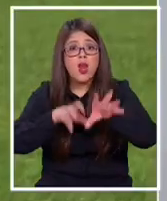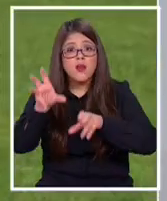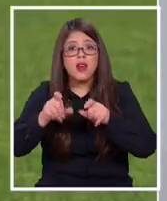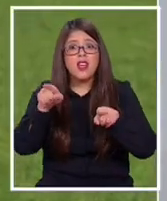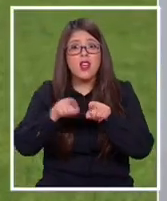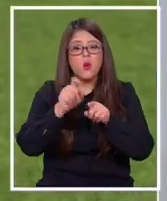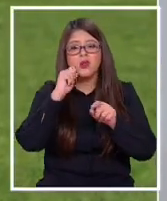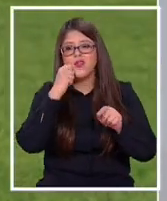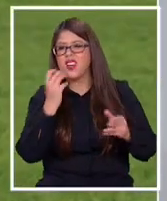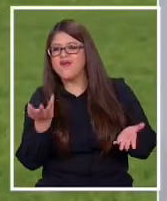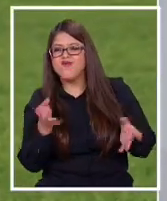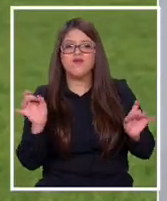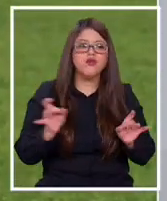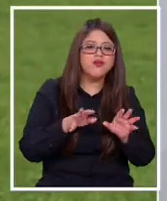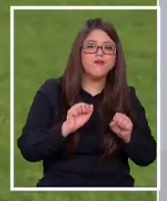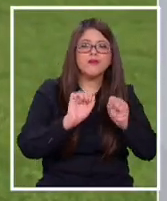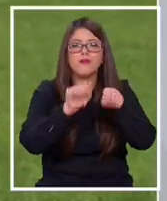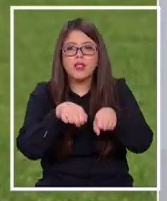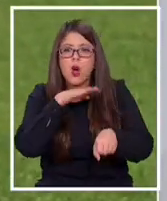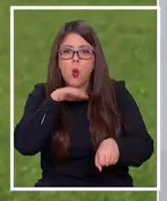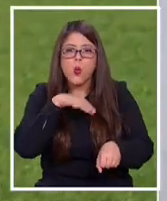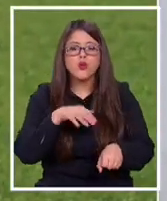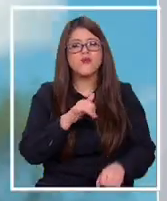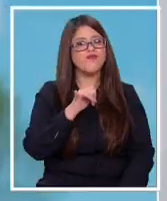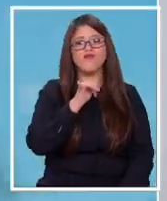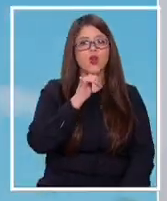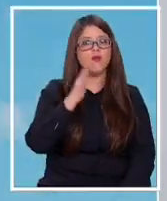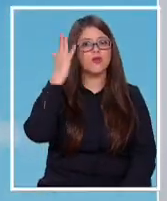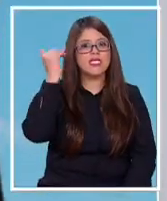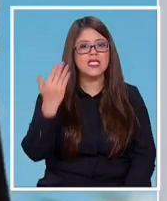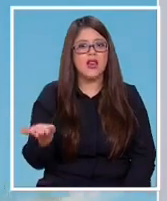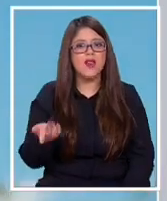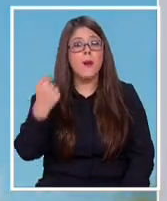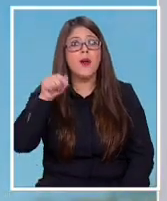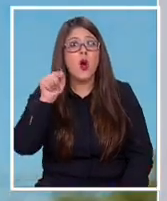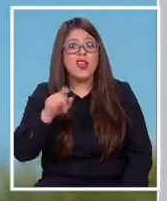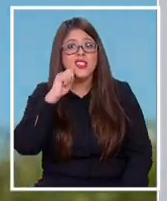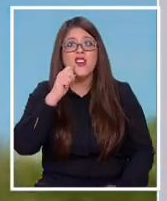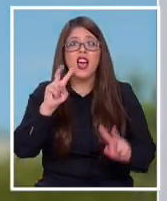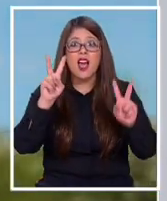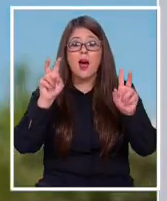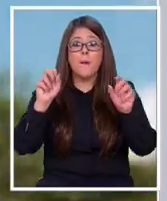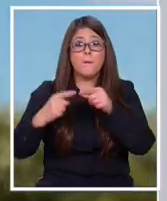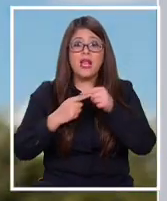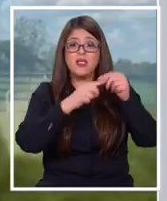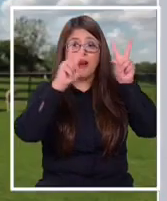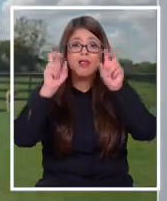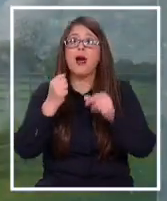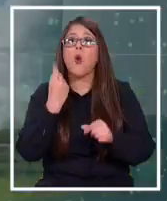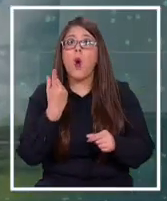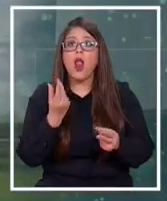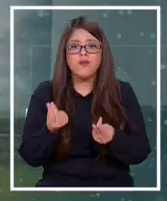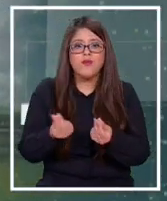que se acepte ampliamente su uso, y la principal limitación es el costo.